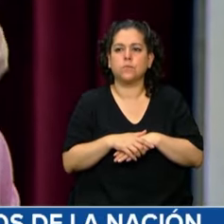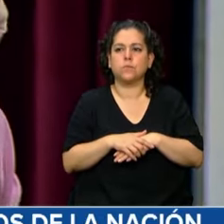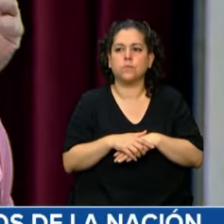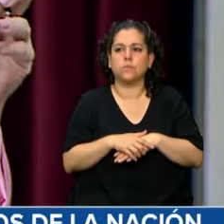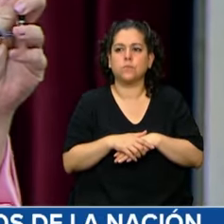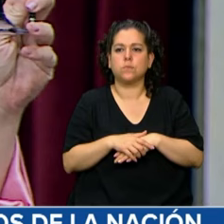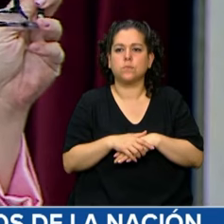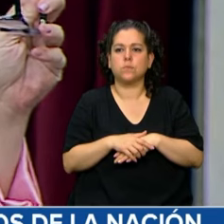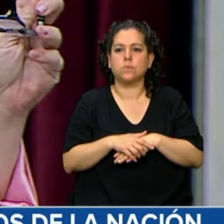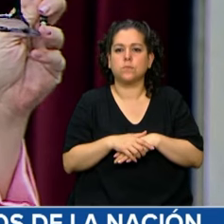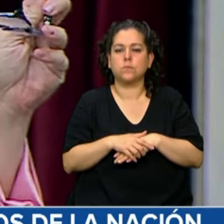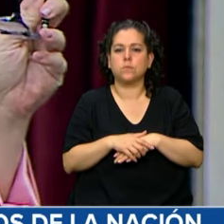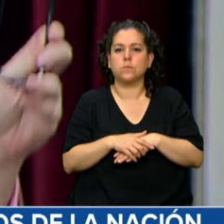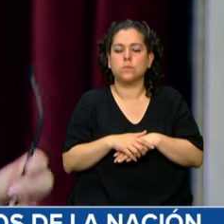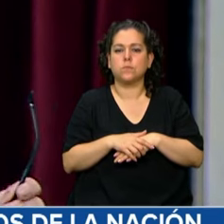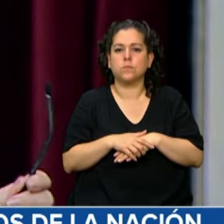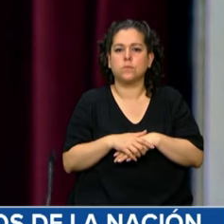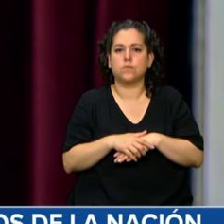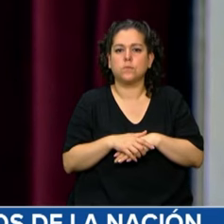diputado diputada